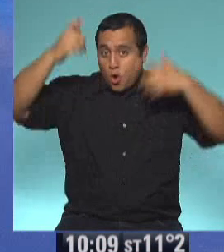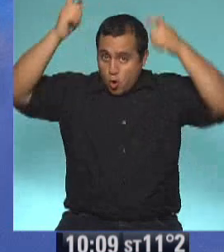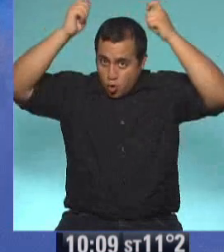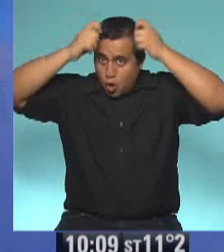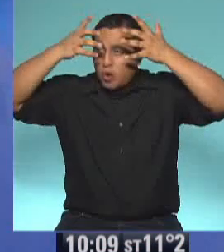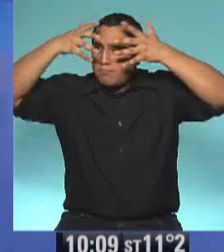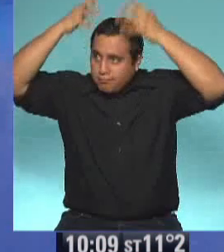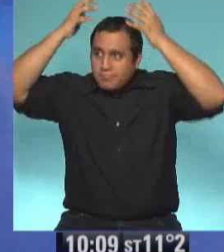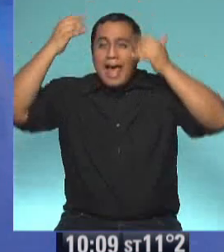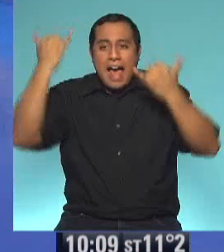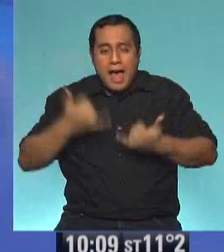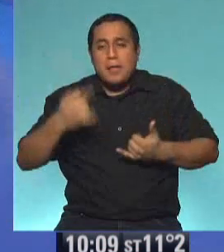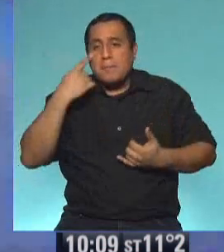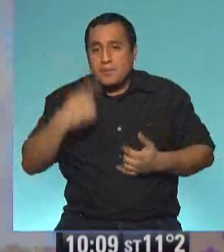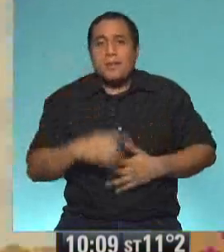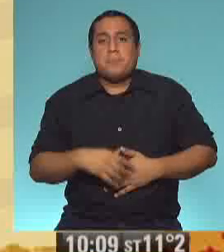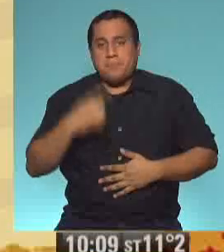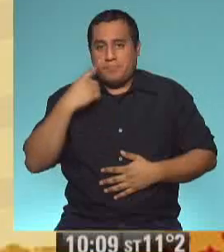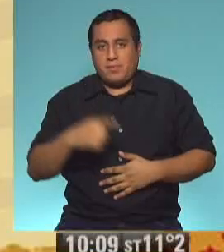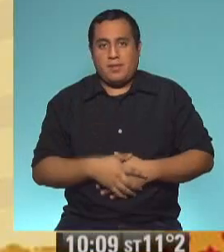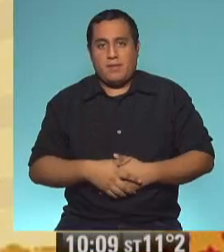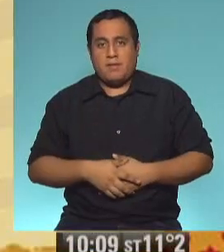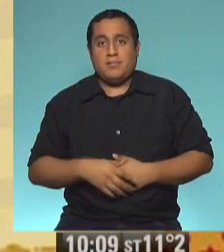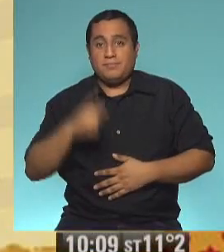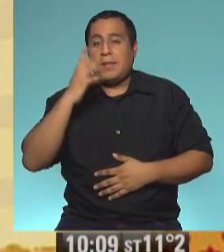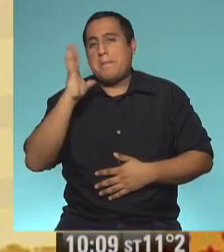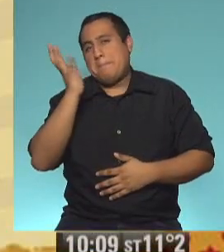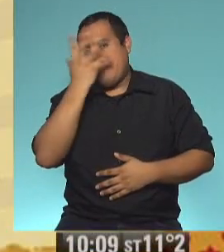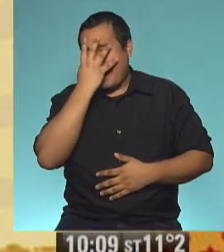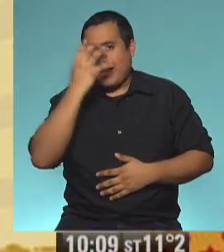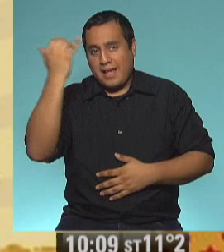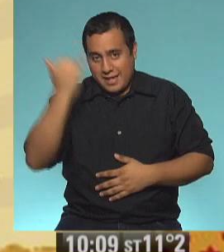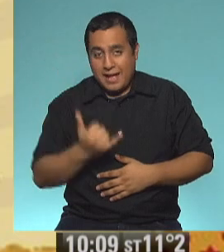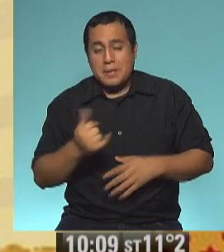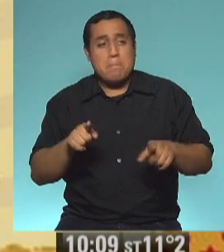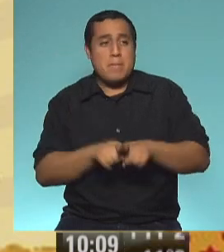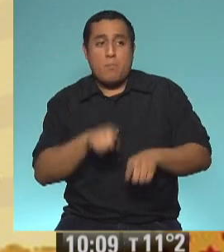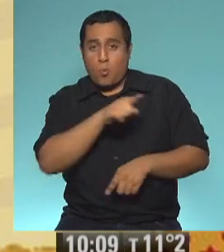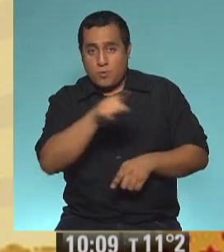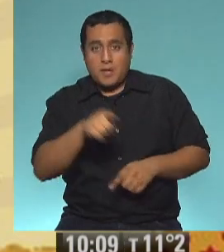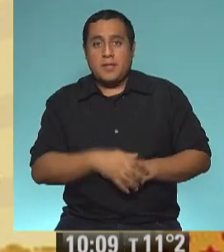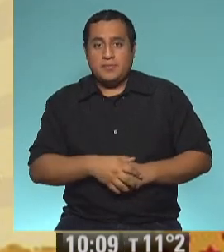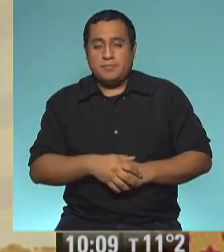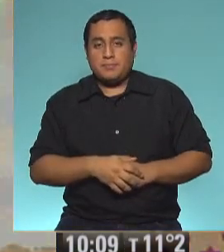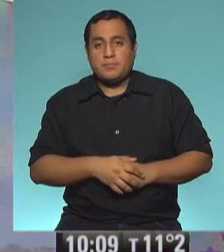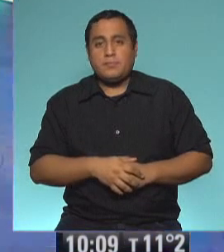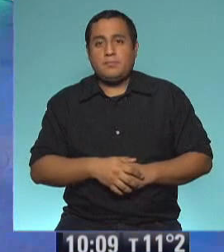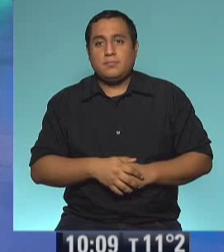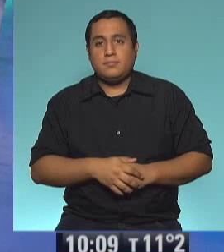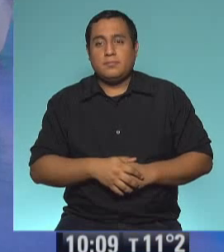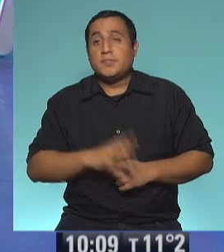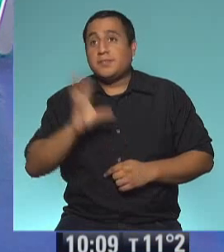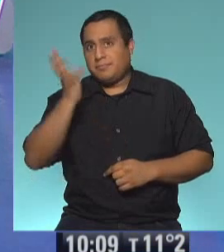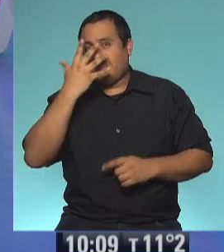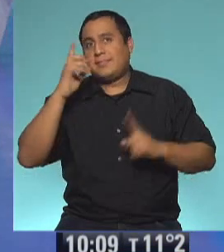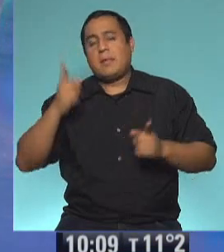foto. Ahí está, por ejemplo, ella se puso, bueno, claramente su máscara, sí, que es como ustedes se acaban de poner, que es lo que la